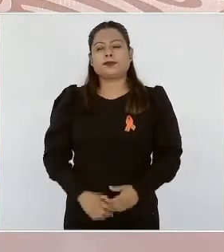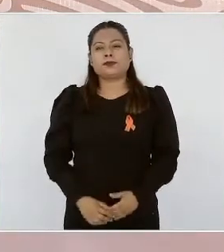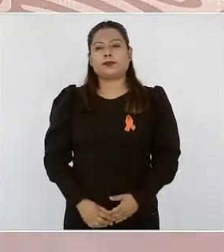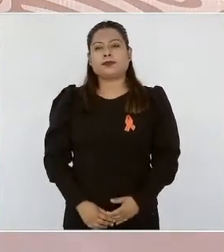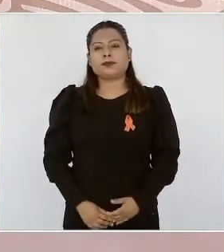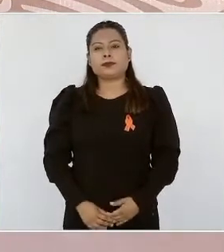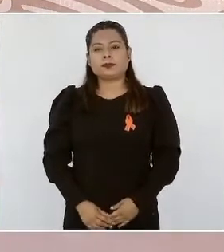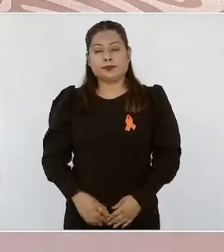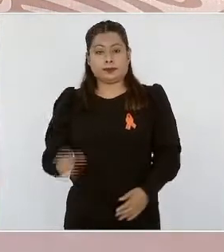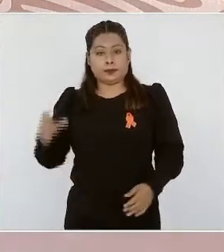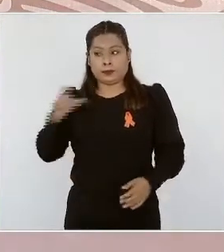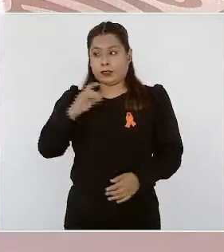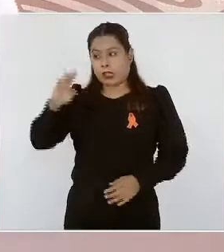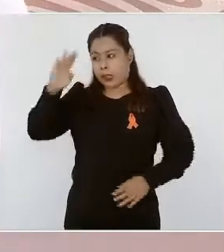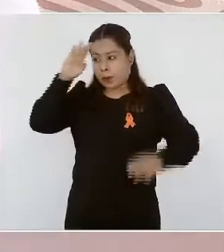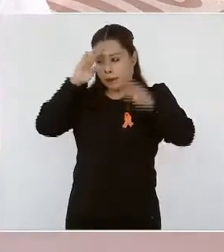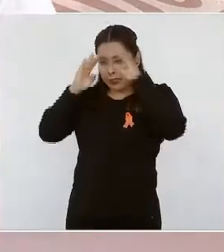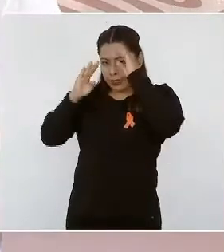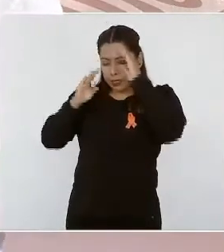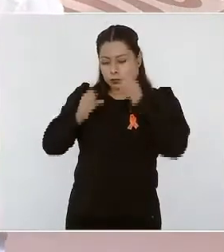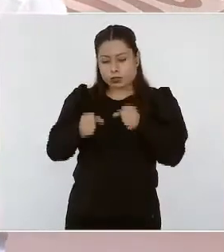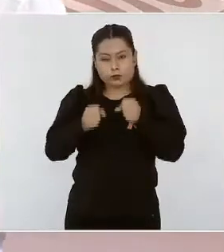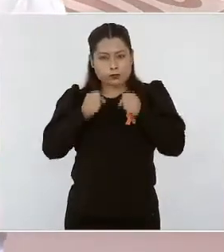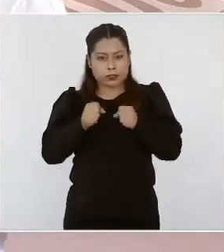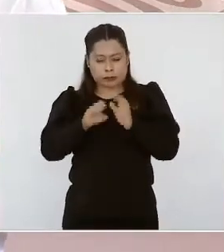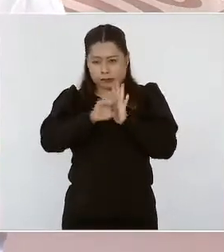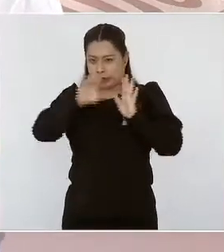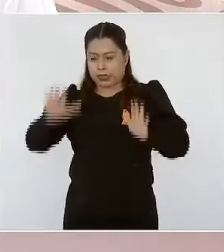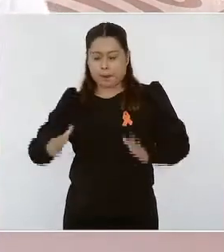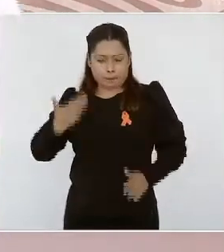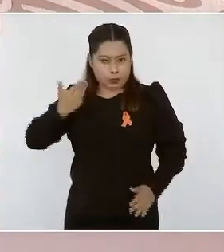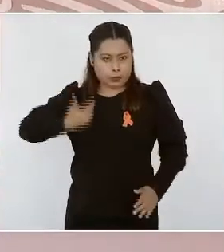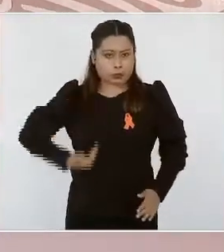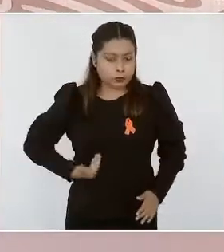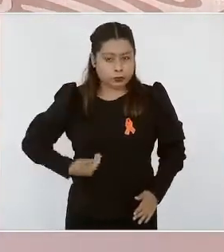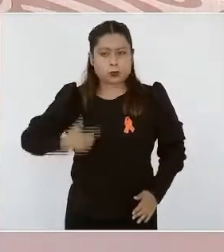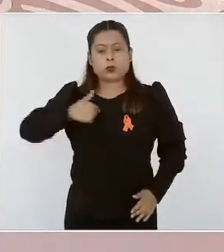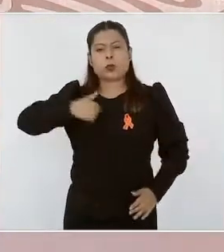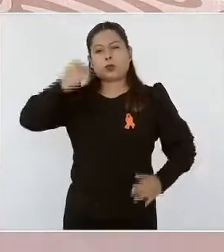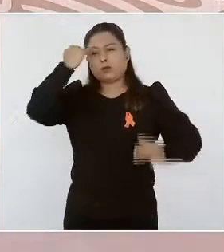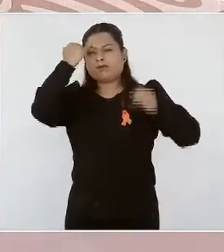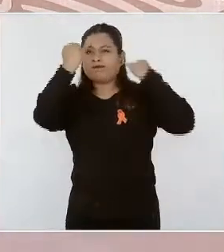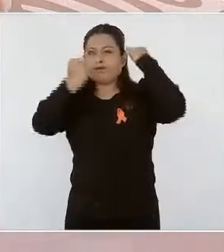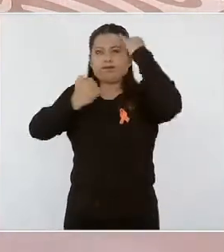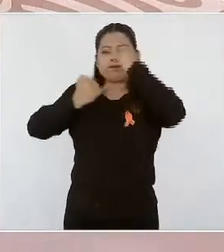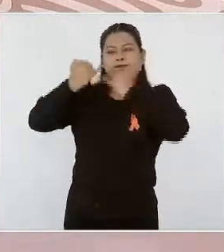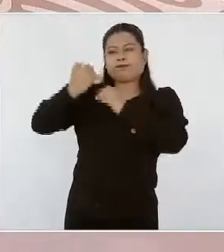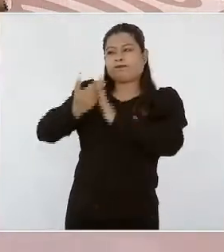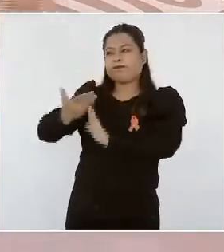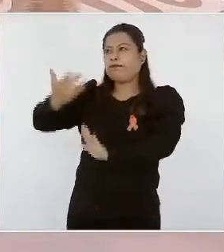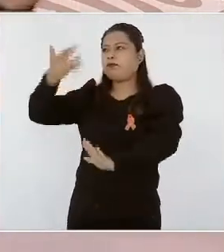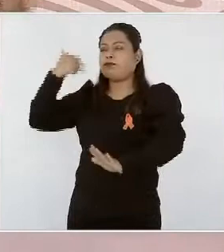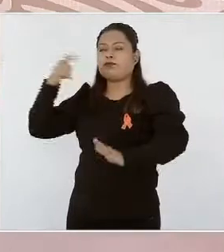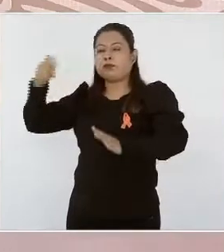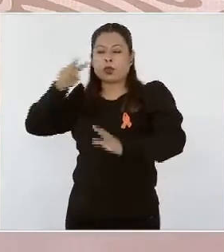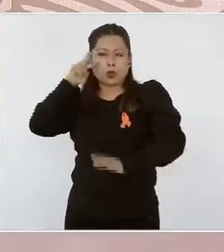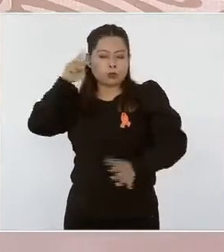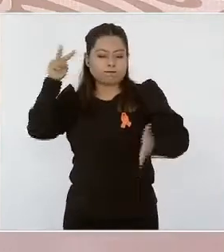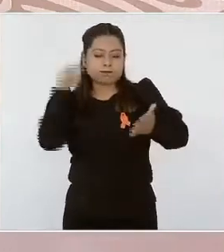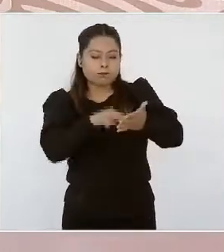Y cuando pensamos en fuerza, por ejemplo, yo me imagino aquellos momentos cuando lees esas